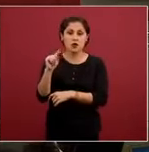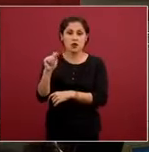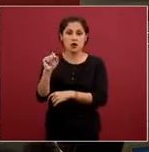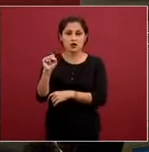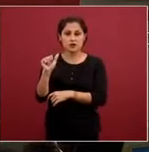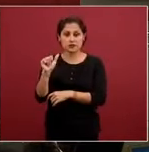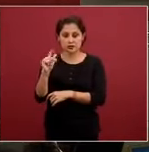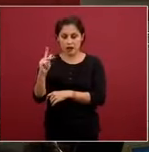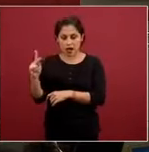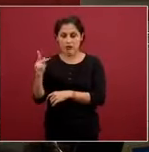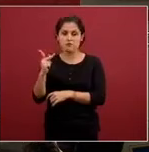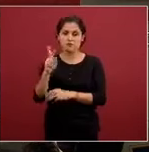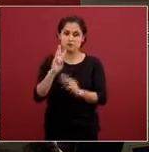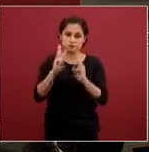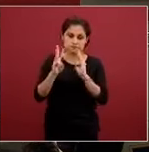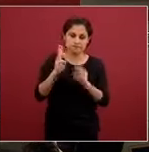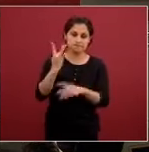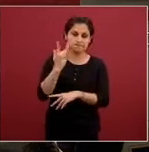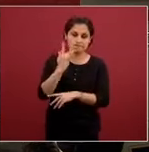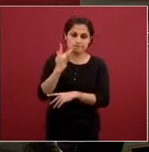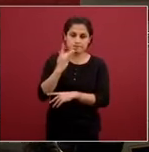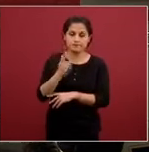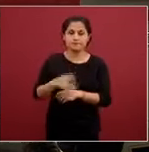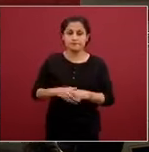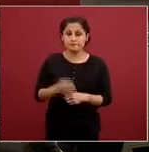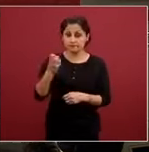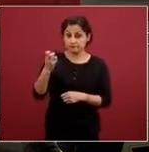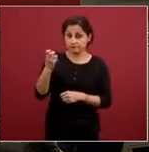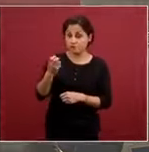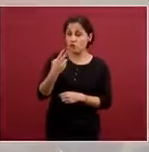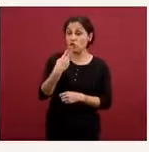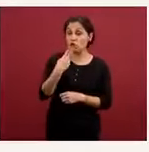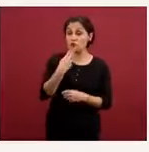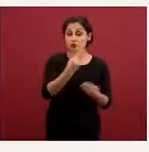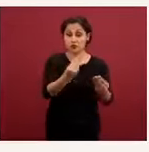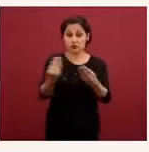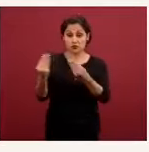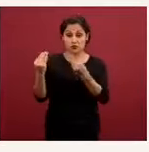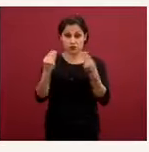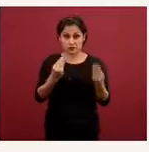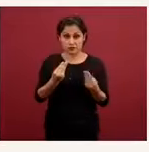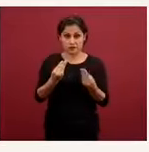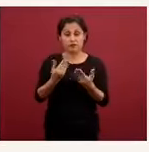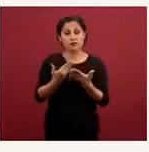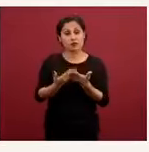Y a partir de hoy podremos mandarle un WhatsApp a su sana distancia.